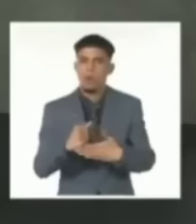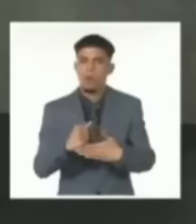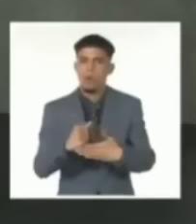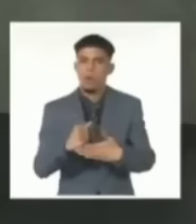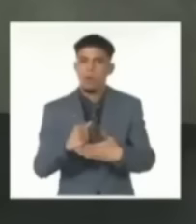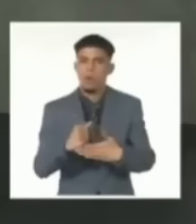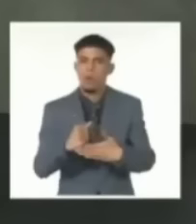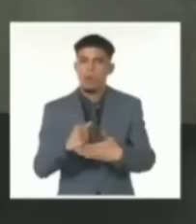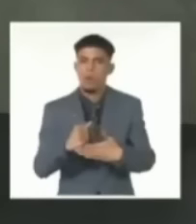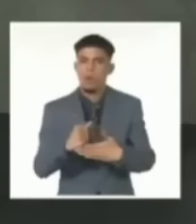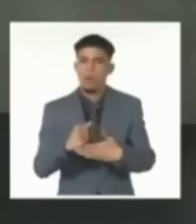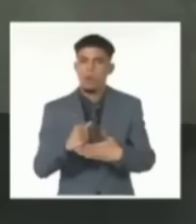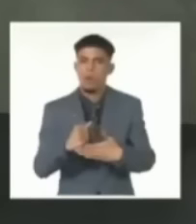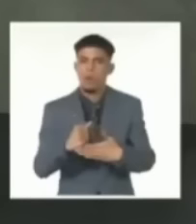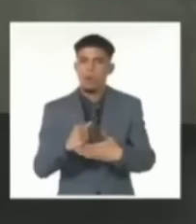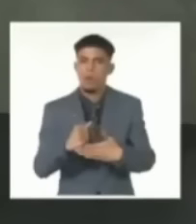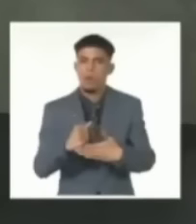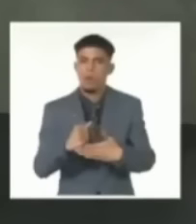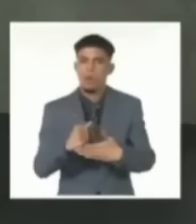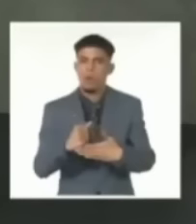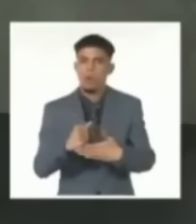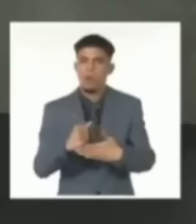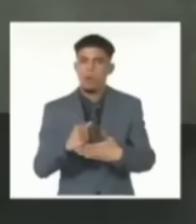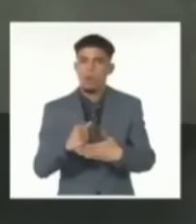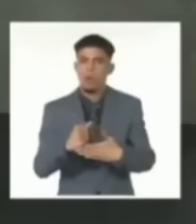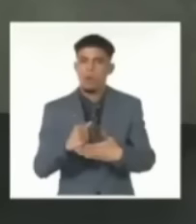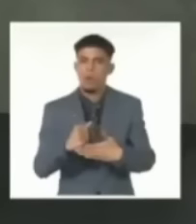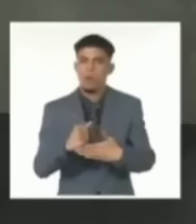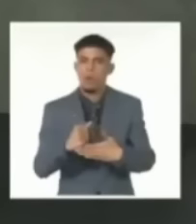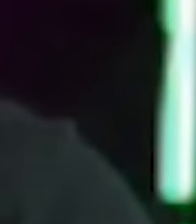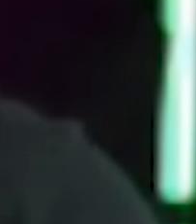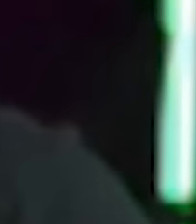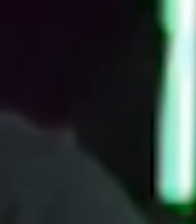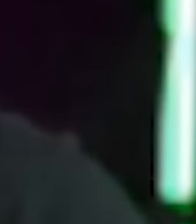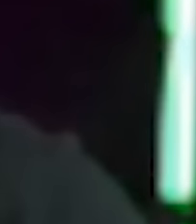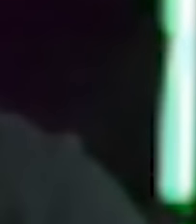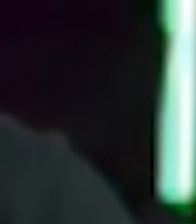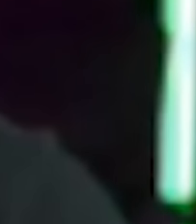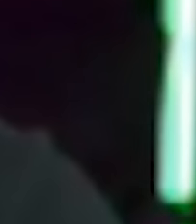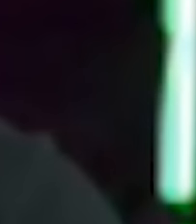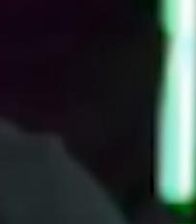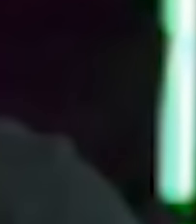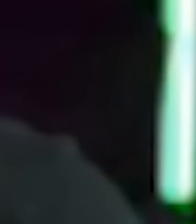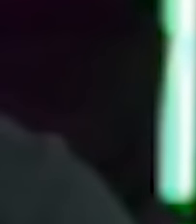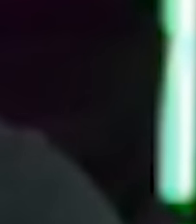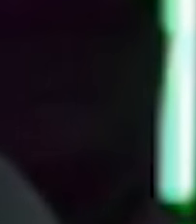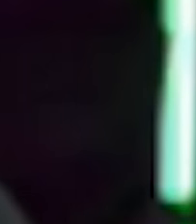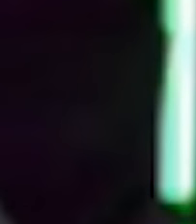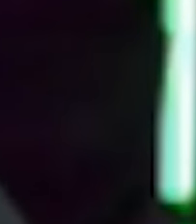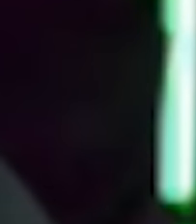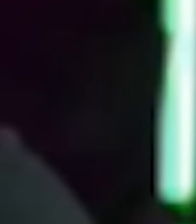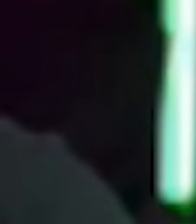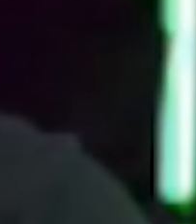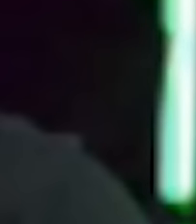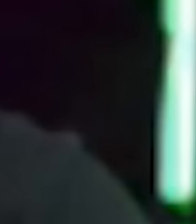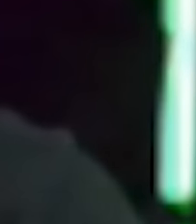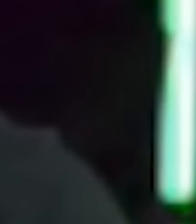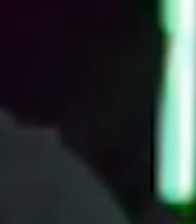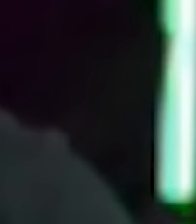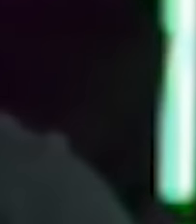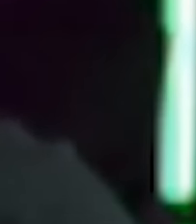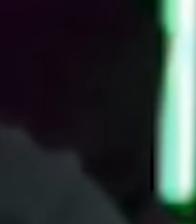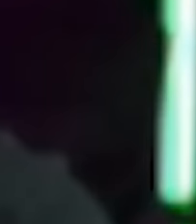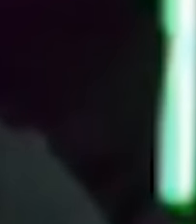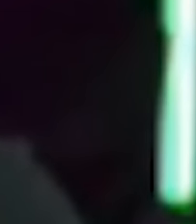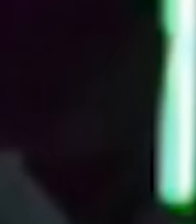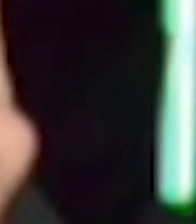sencillo. Y no puedes venir aquí al noticiero a comparar a Gaza con Guantánamo. No puedes hacerlo. Porque los guantanameros y casi toda Cuba está viviendo una guerra